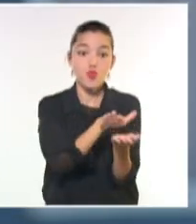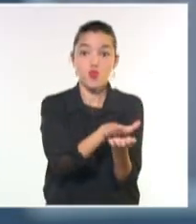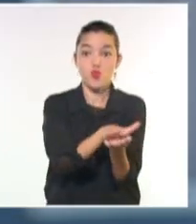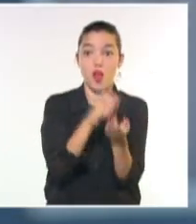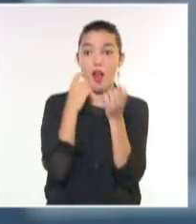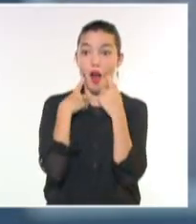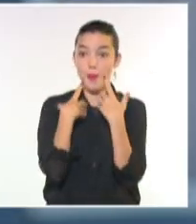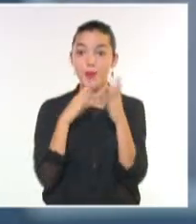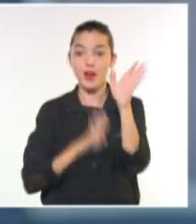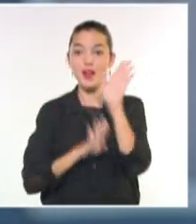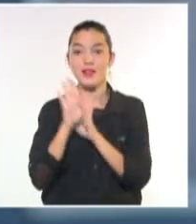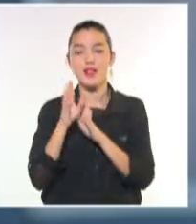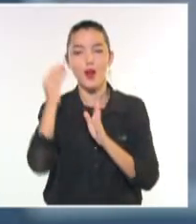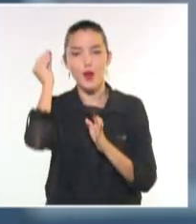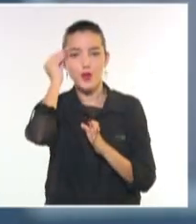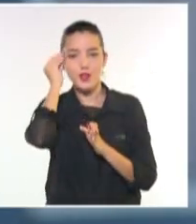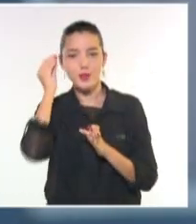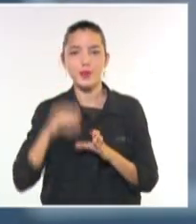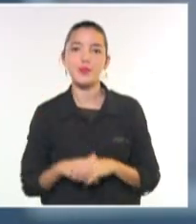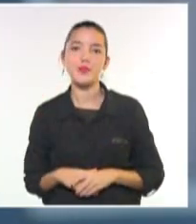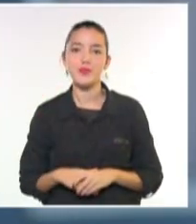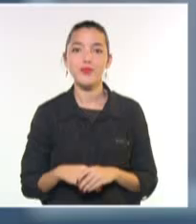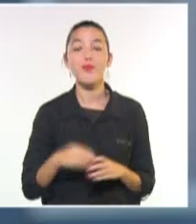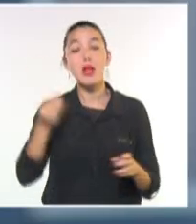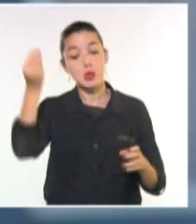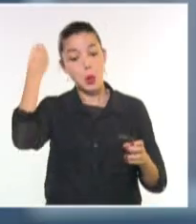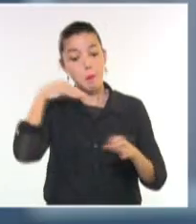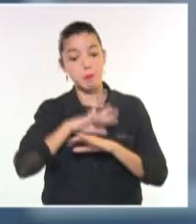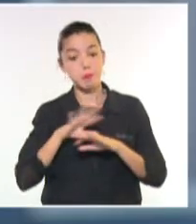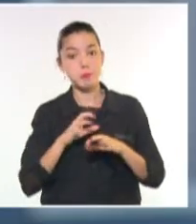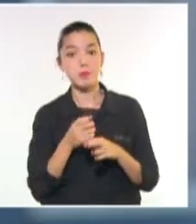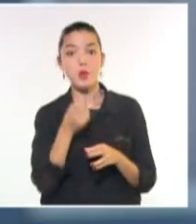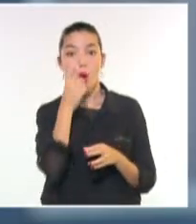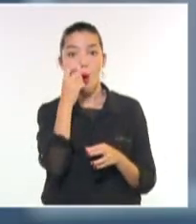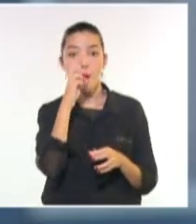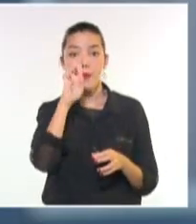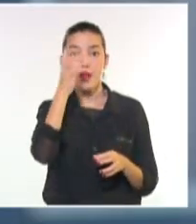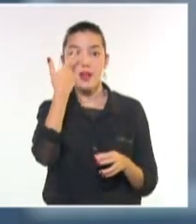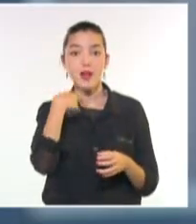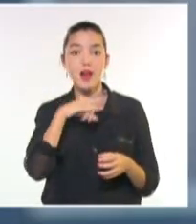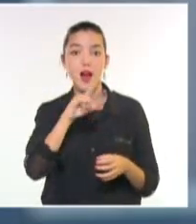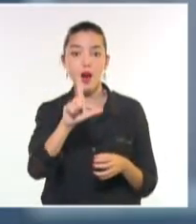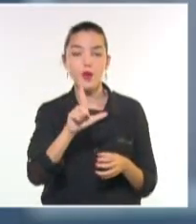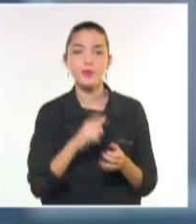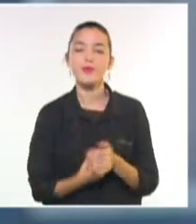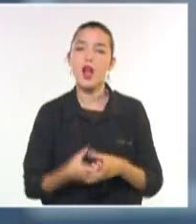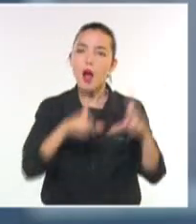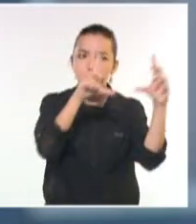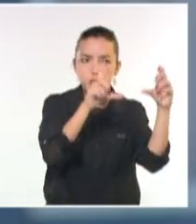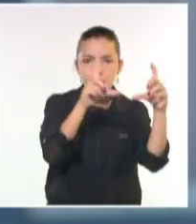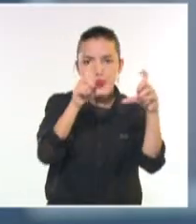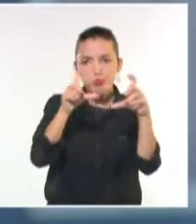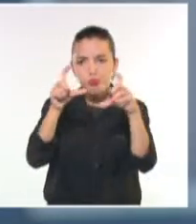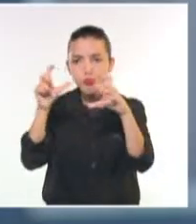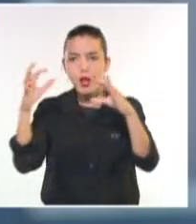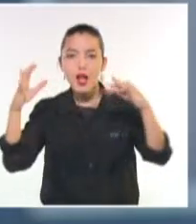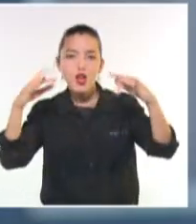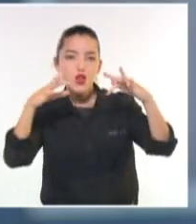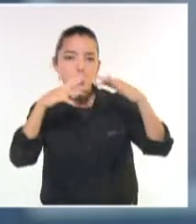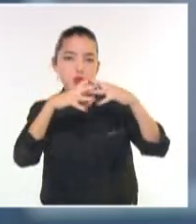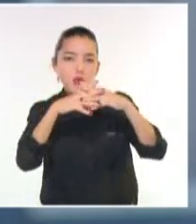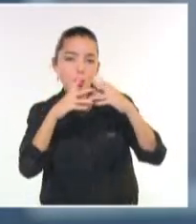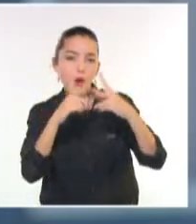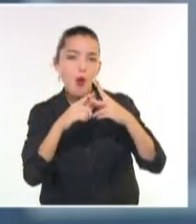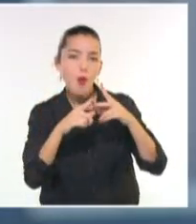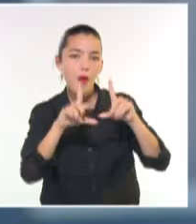del conocimiento. Bien lo sabe el joven Raúl Navarro González, que capta con su cámara desde nubes de tormenta hasta arcoíris